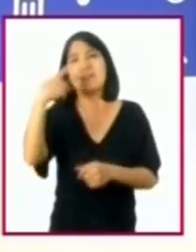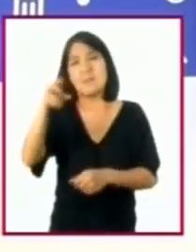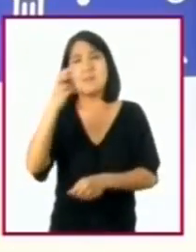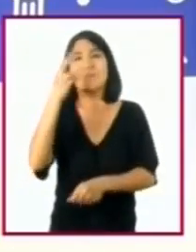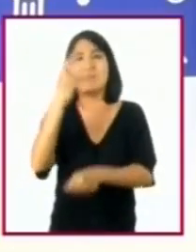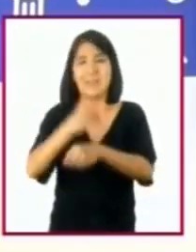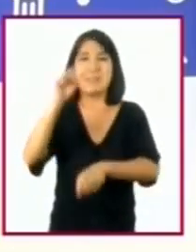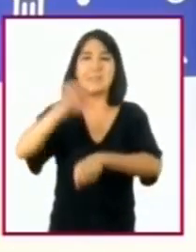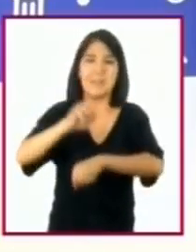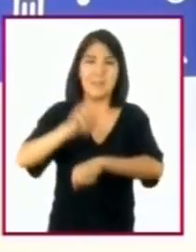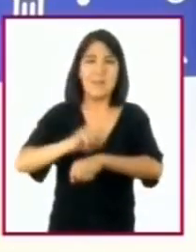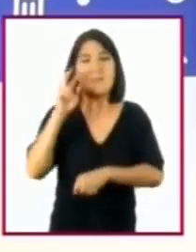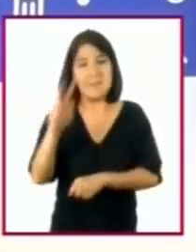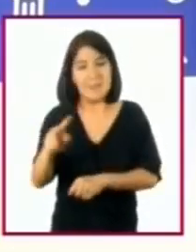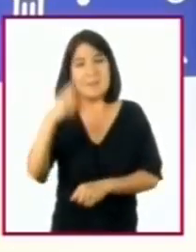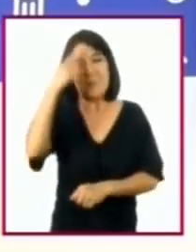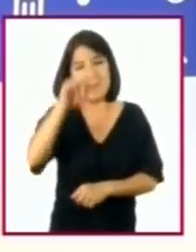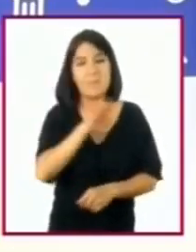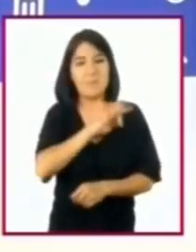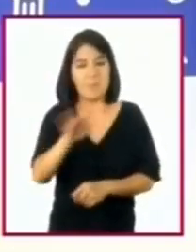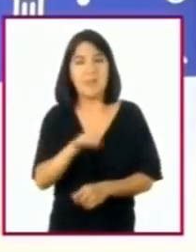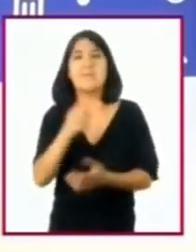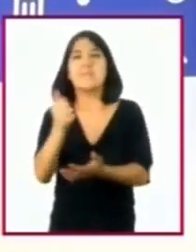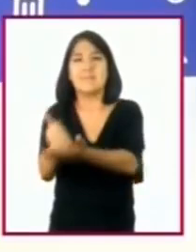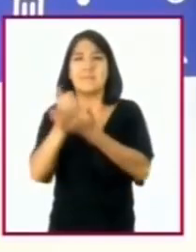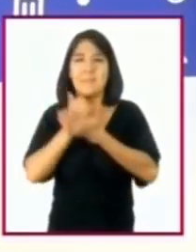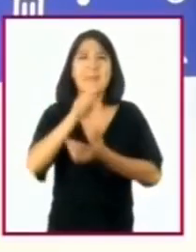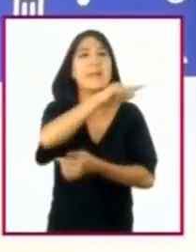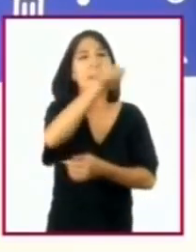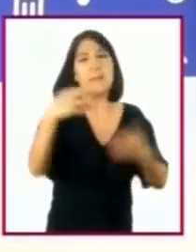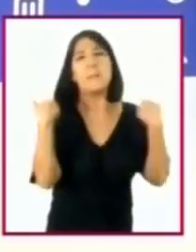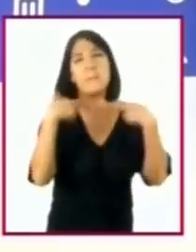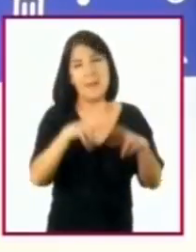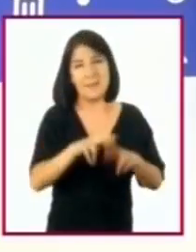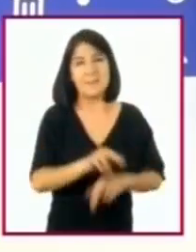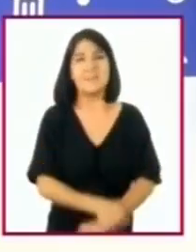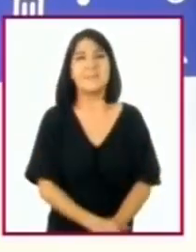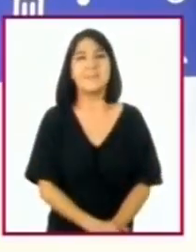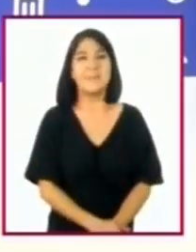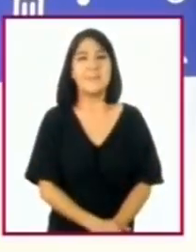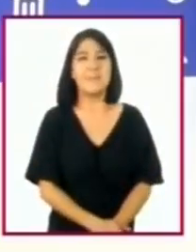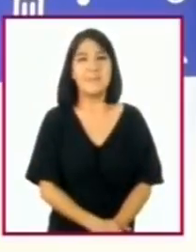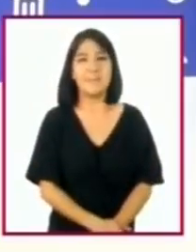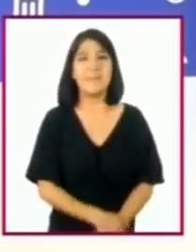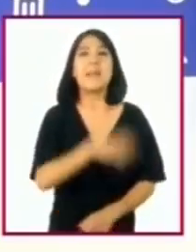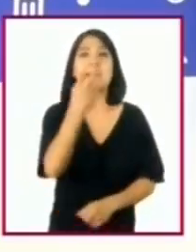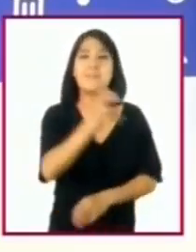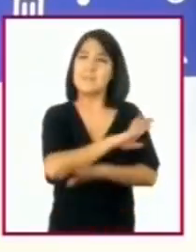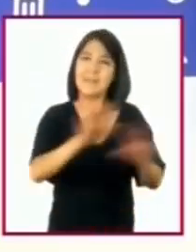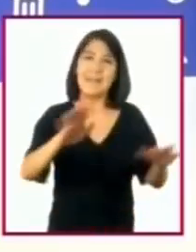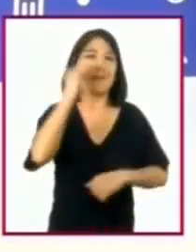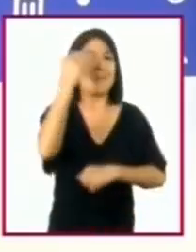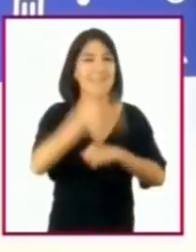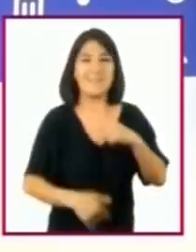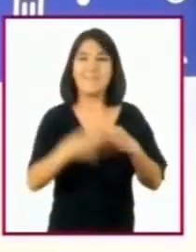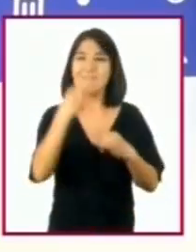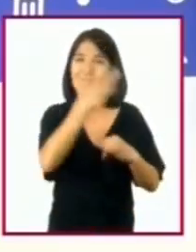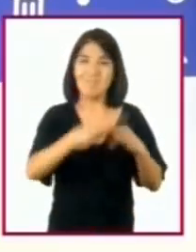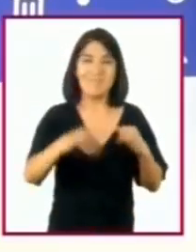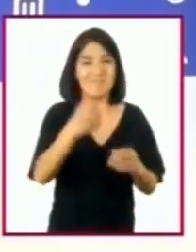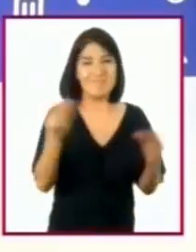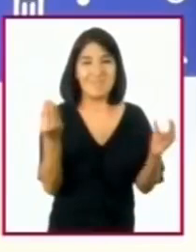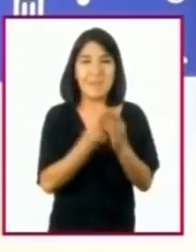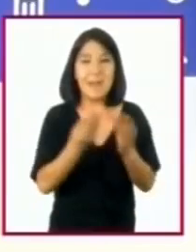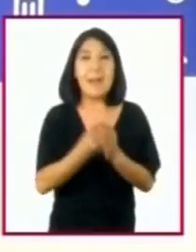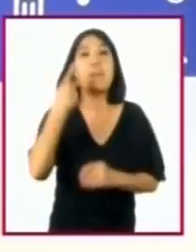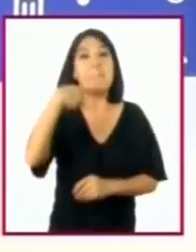de secundaria y pedir apoyo a sus maestros. Así es como hemos llegado al final de esta sesión,